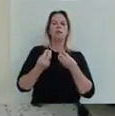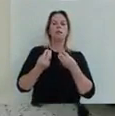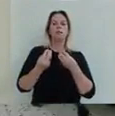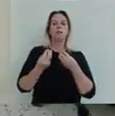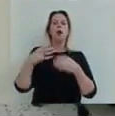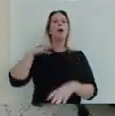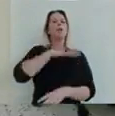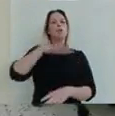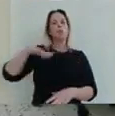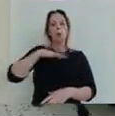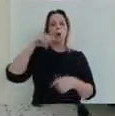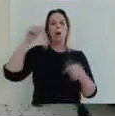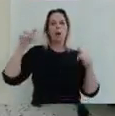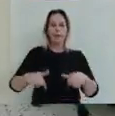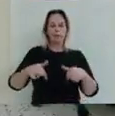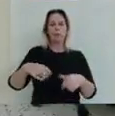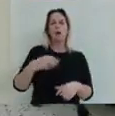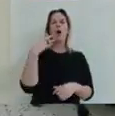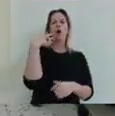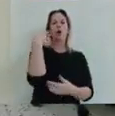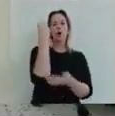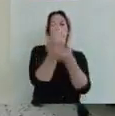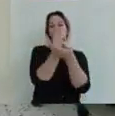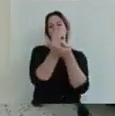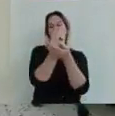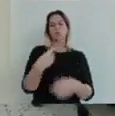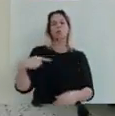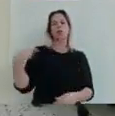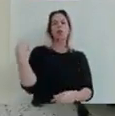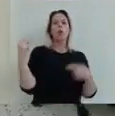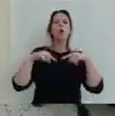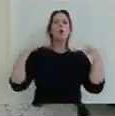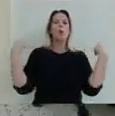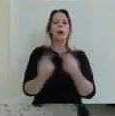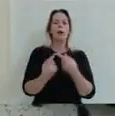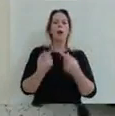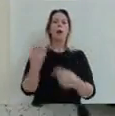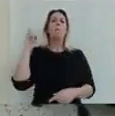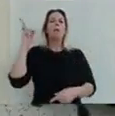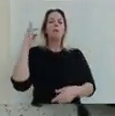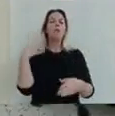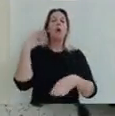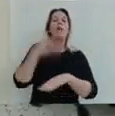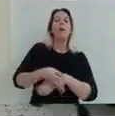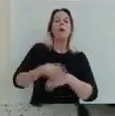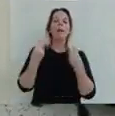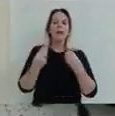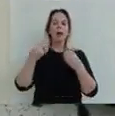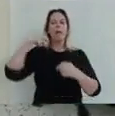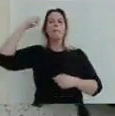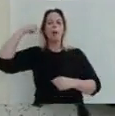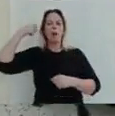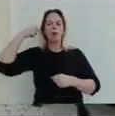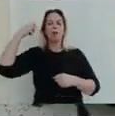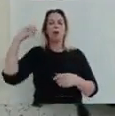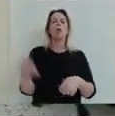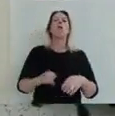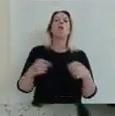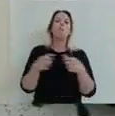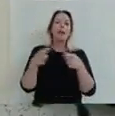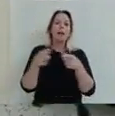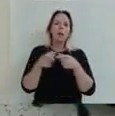denominado Juicio a Homero. Concejal de Gaetano. Sí, solicito que la presente nota sea girada a la Comisión de Cultura y Educación,